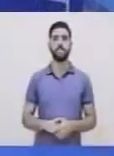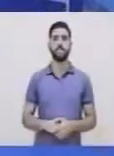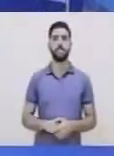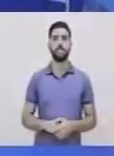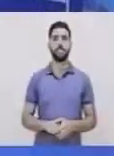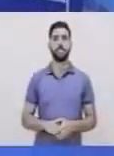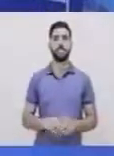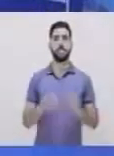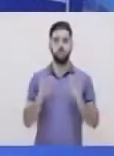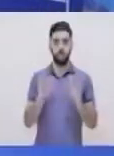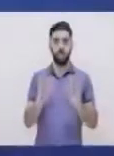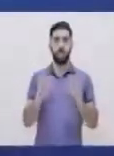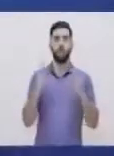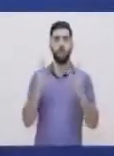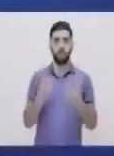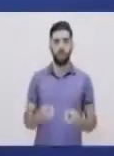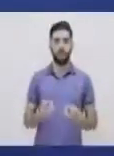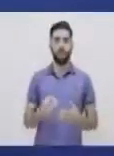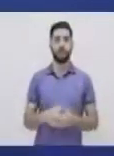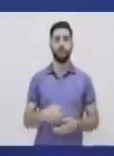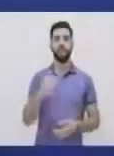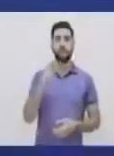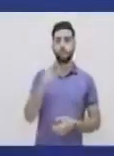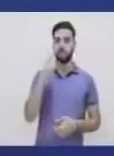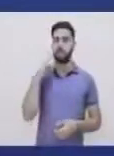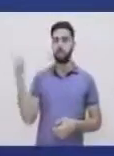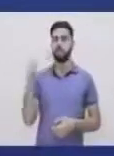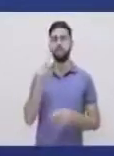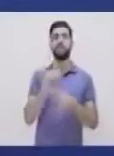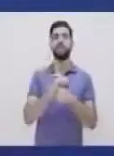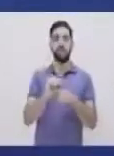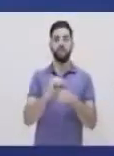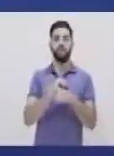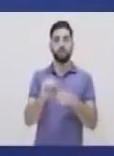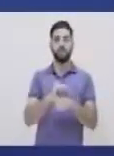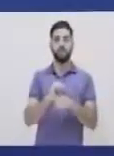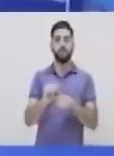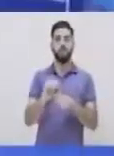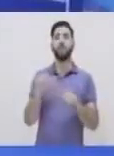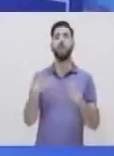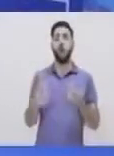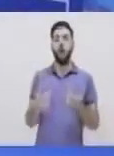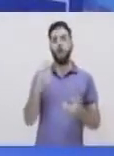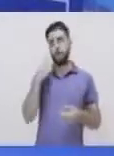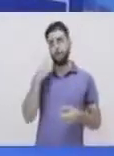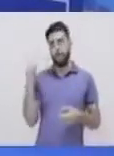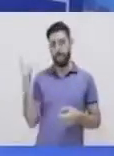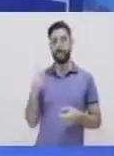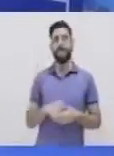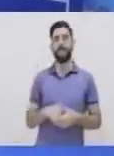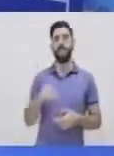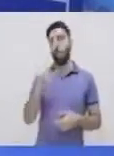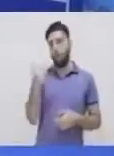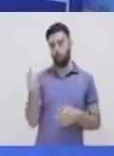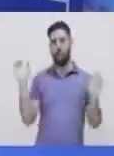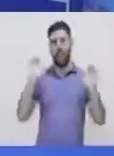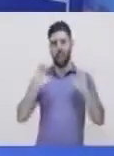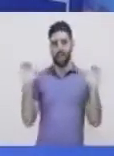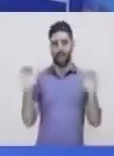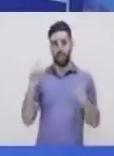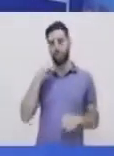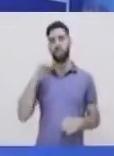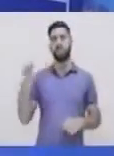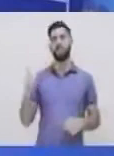Y vamos nuevamente. Nuestro ejercicio número 3 será la conducción con finta. Vamos por este lado.